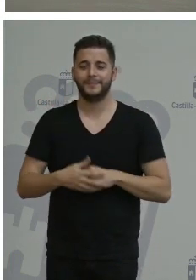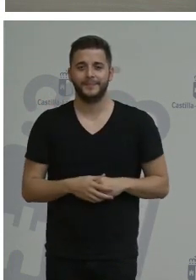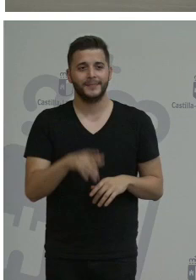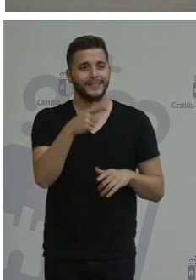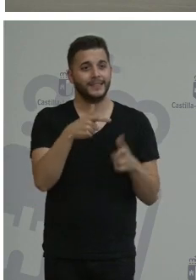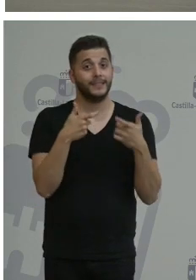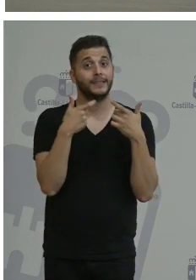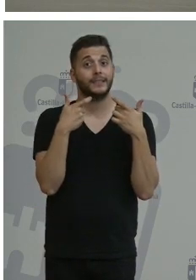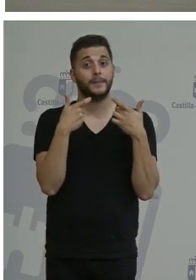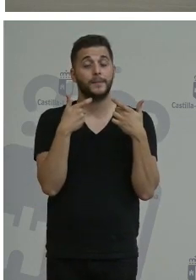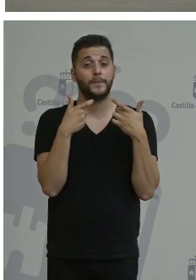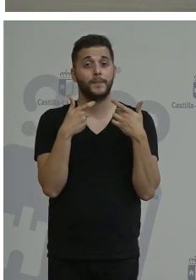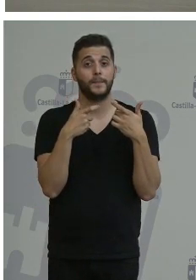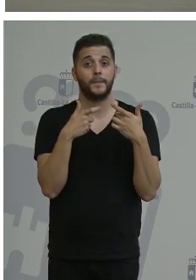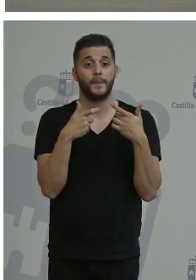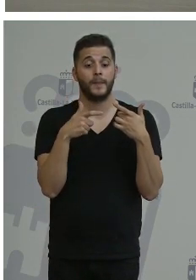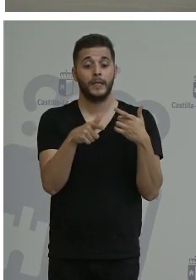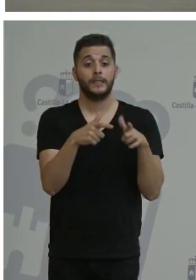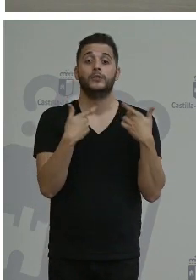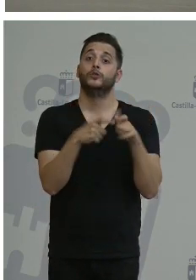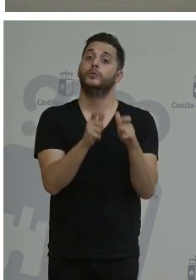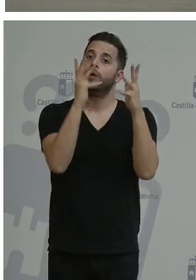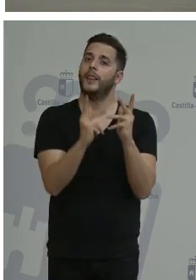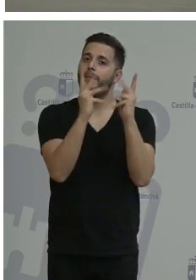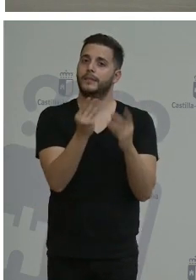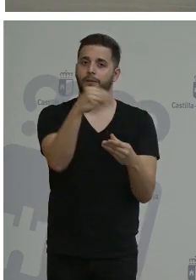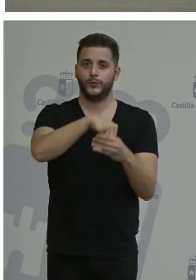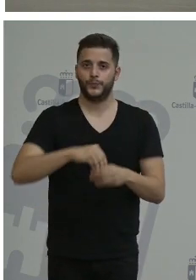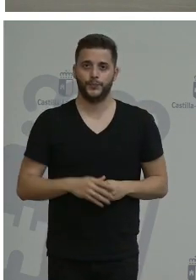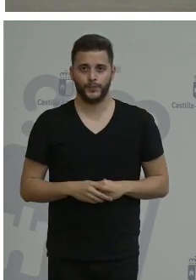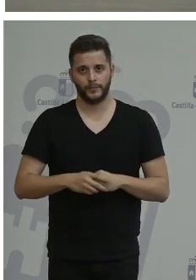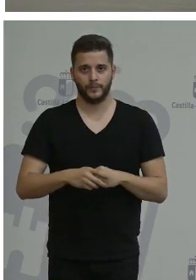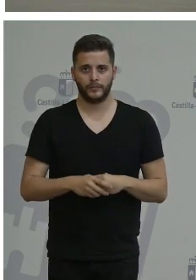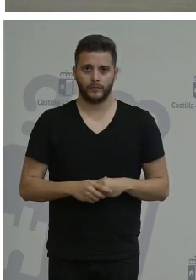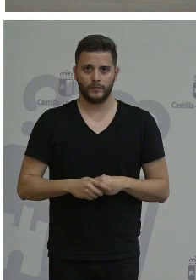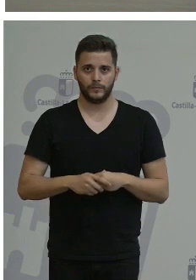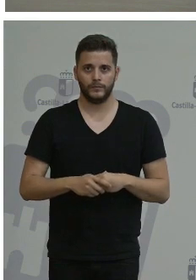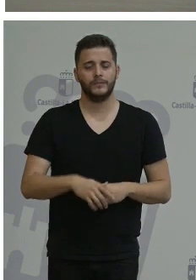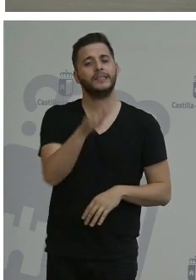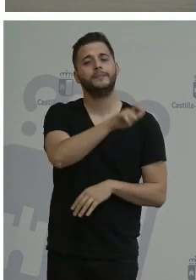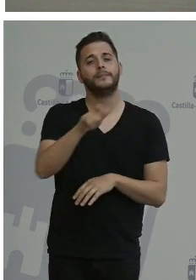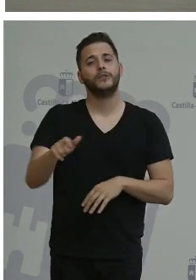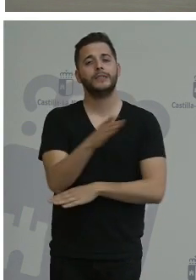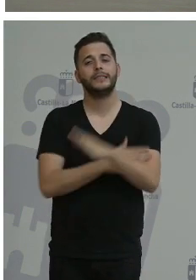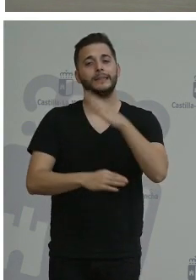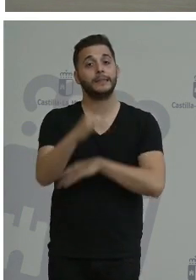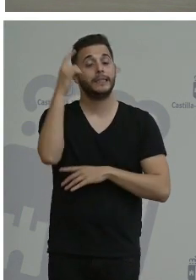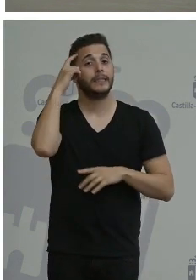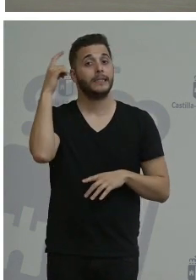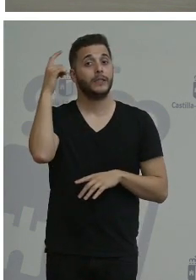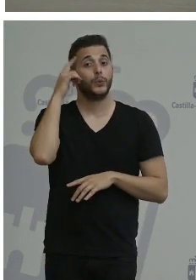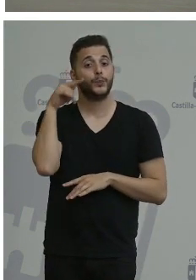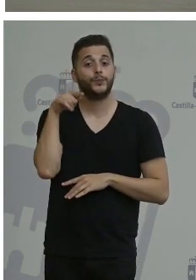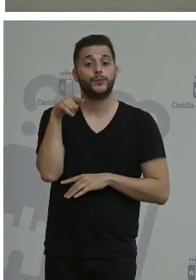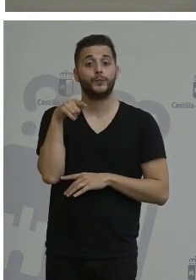dentro de la Administración. ¿Qué pasa con las personas con discapacidad intelectual que